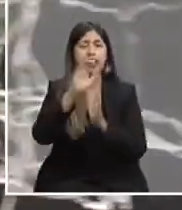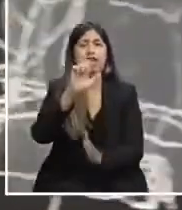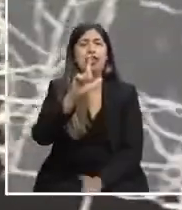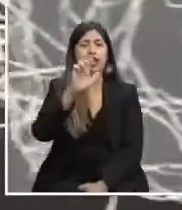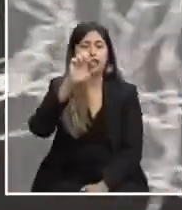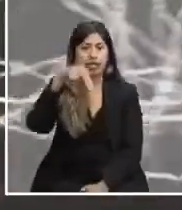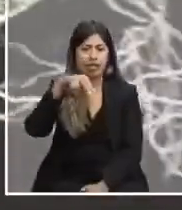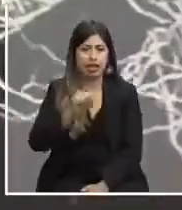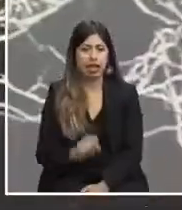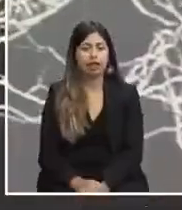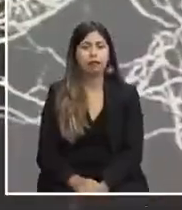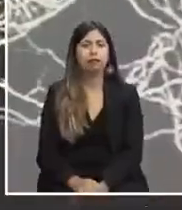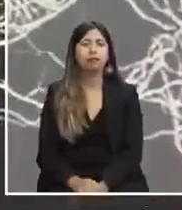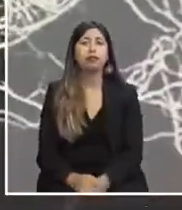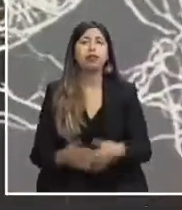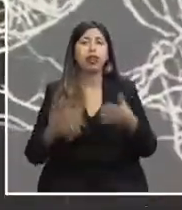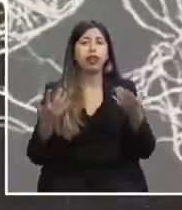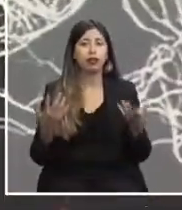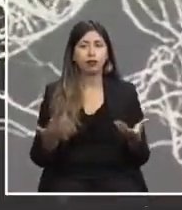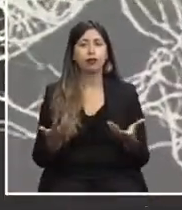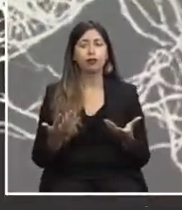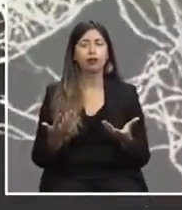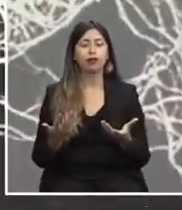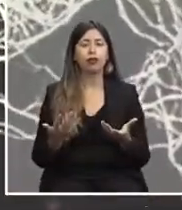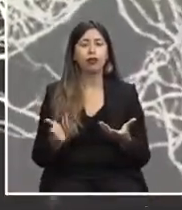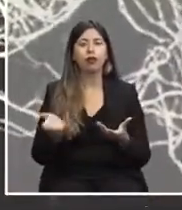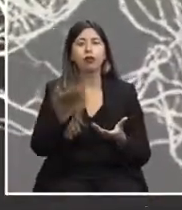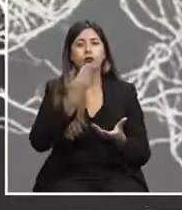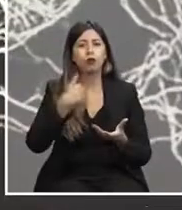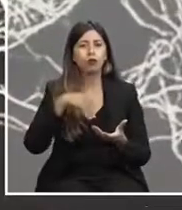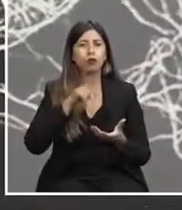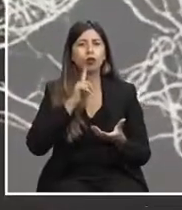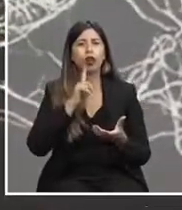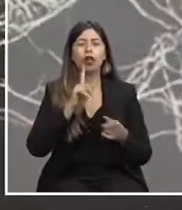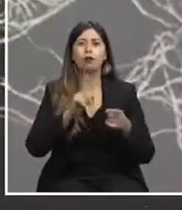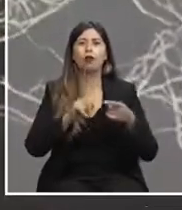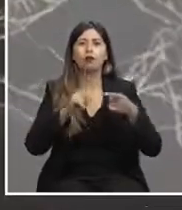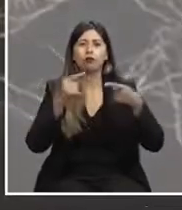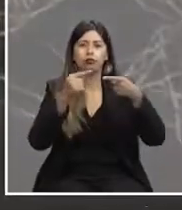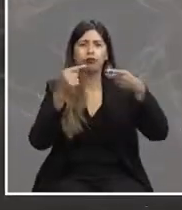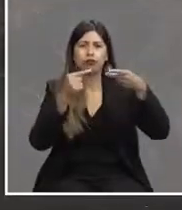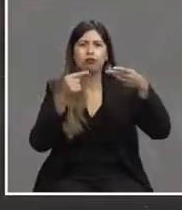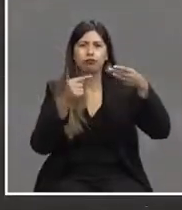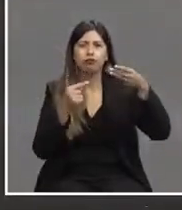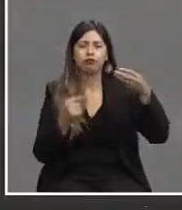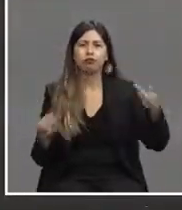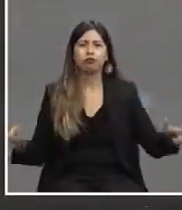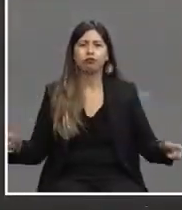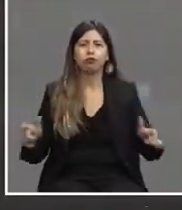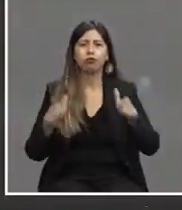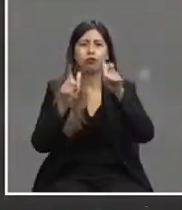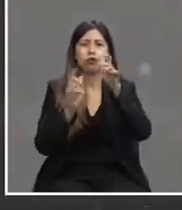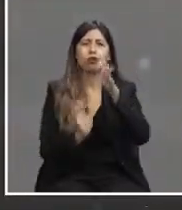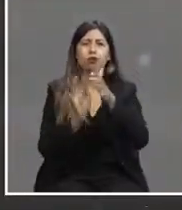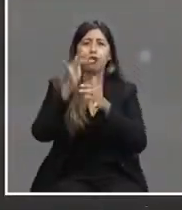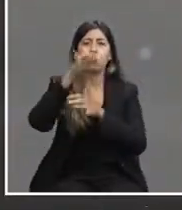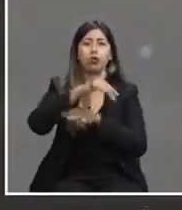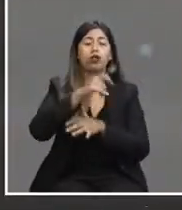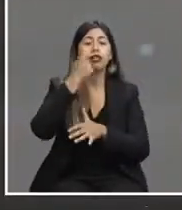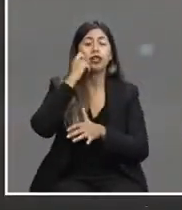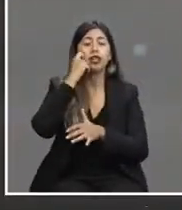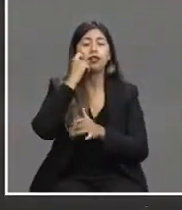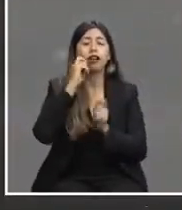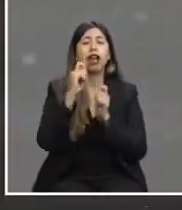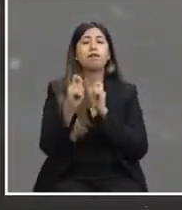Entonces, cuando tenemos todos estos eventos volcánicos, constituyen lo que nosotros llamamos el